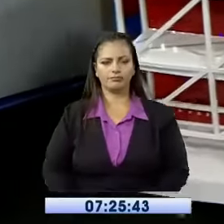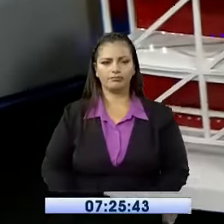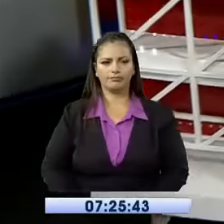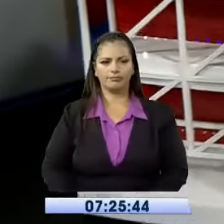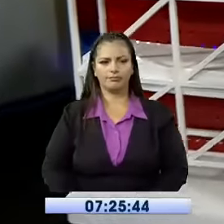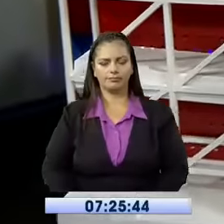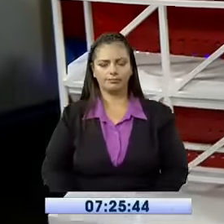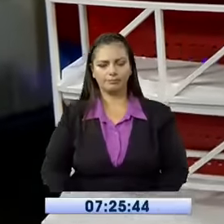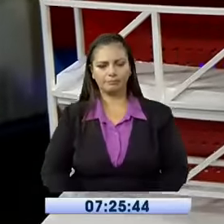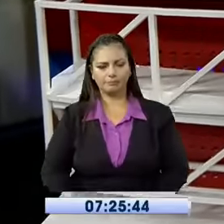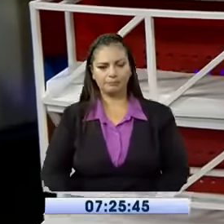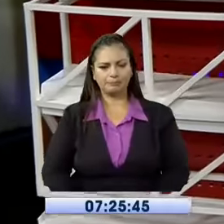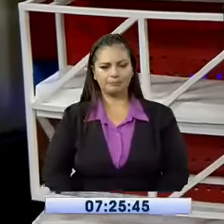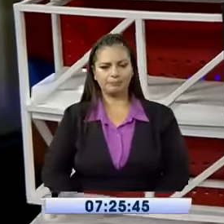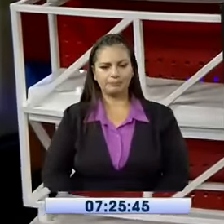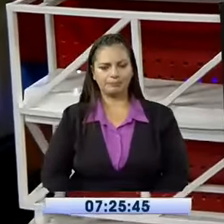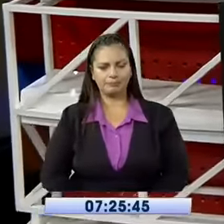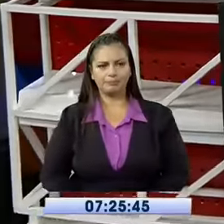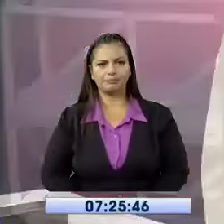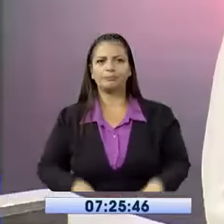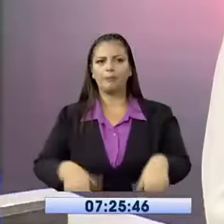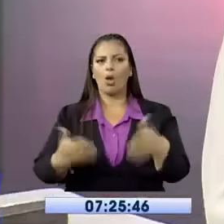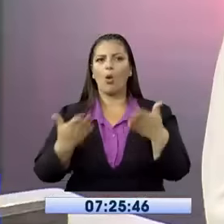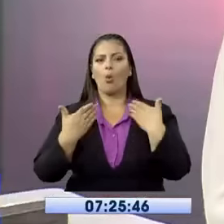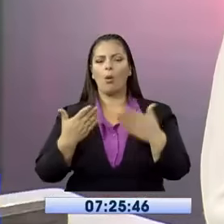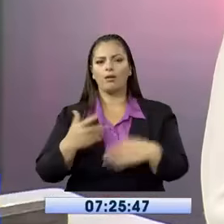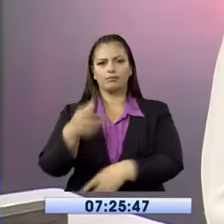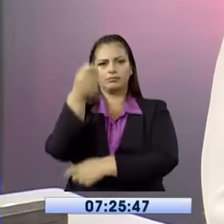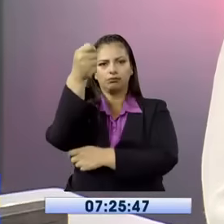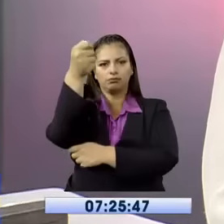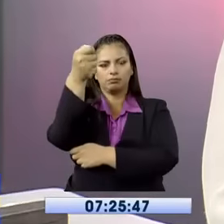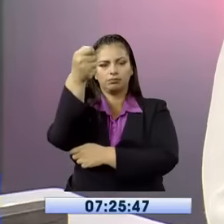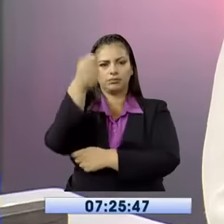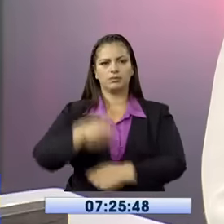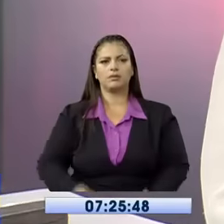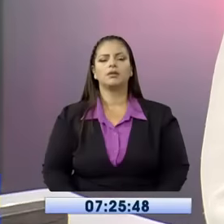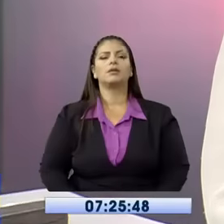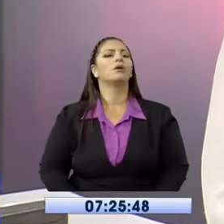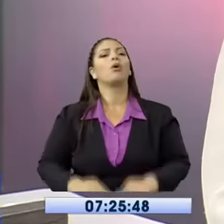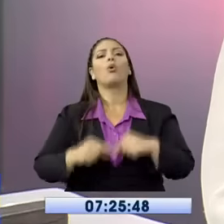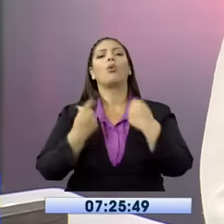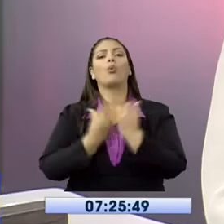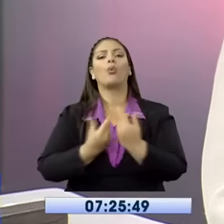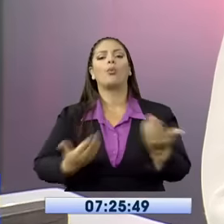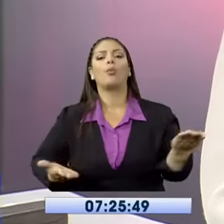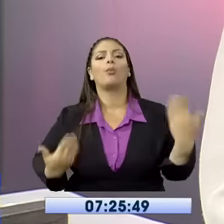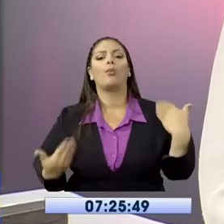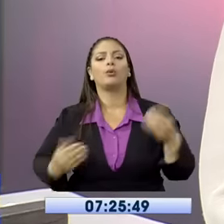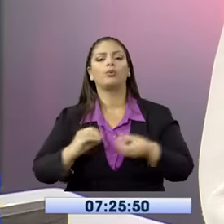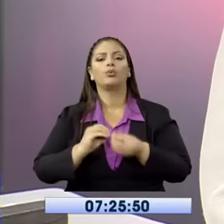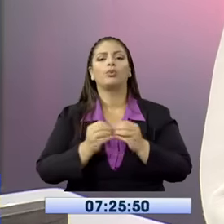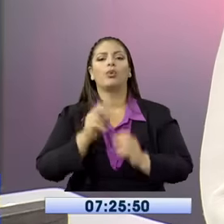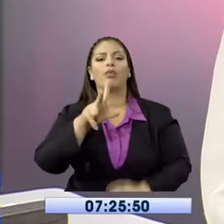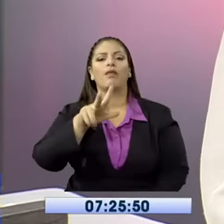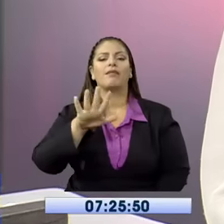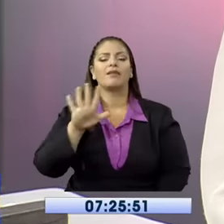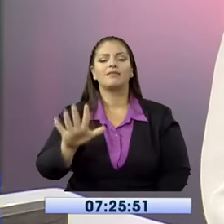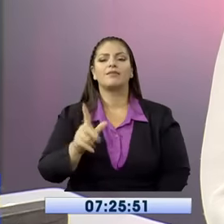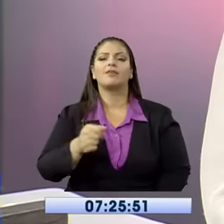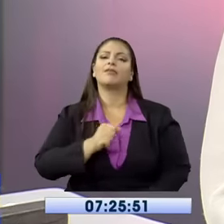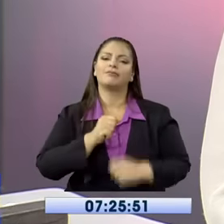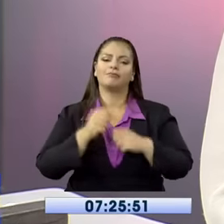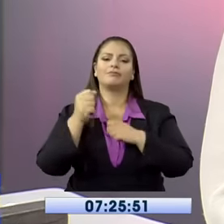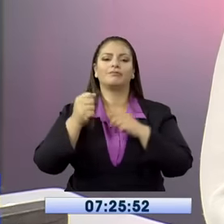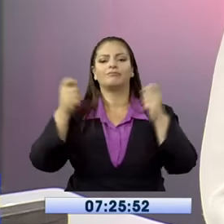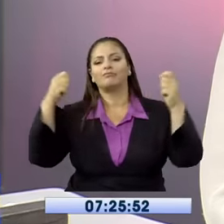avenida 9 de octubre en Guayaquil fue el escenario para celebrar los 10 años de la Revolución ciudadana el primer mandatario